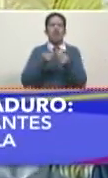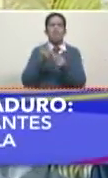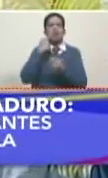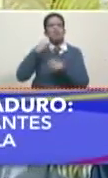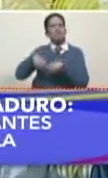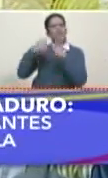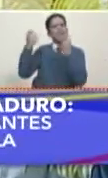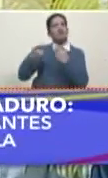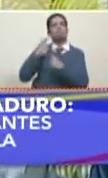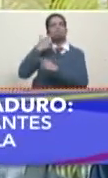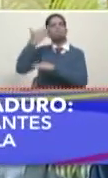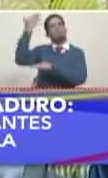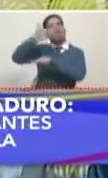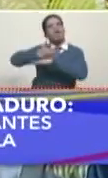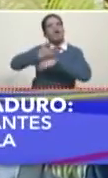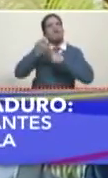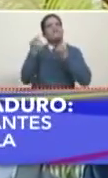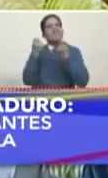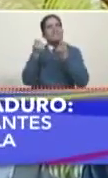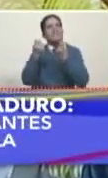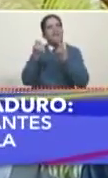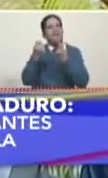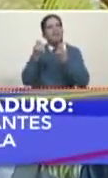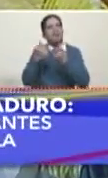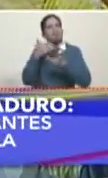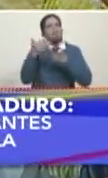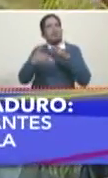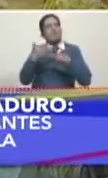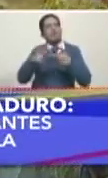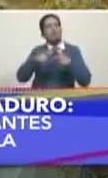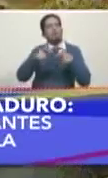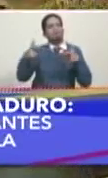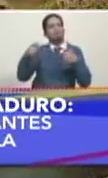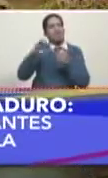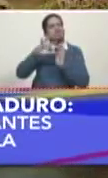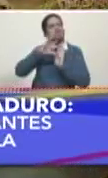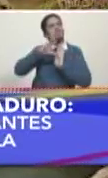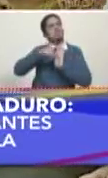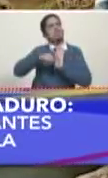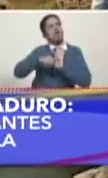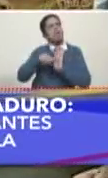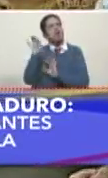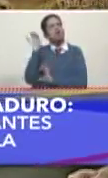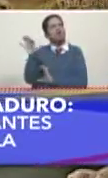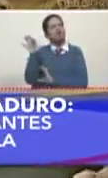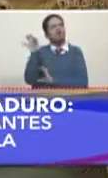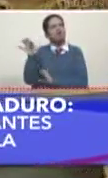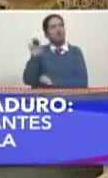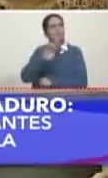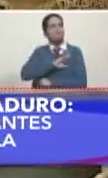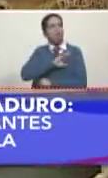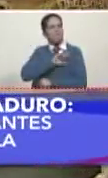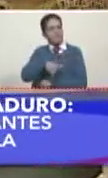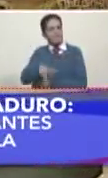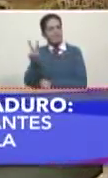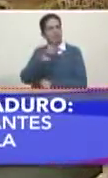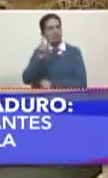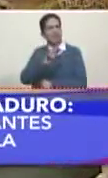financiero que ha sido agravado por el despojo y robo de nuestros recursos financieros y activos en